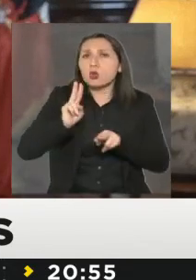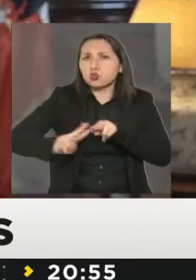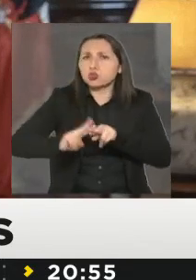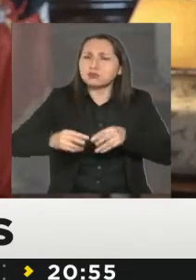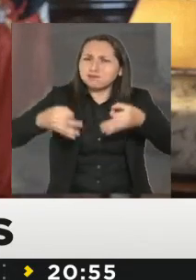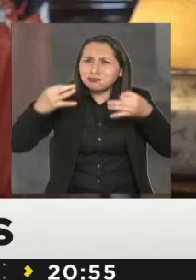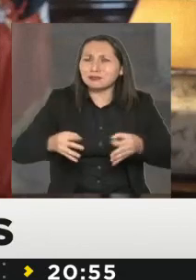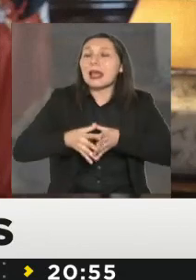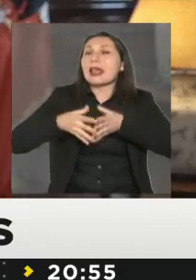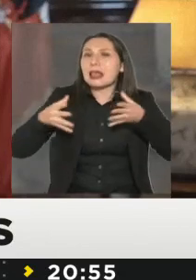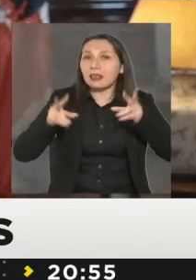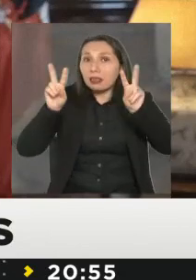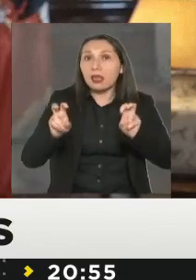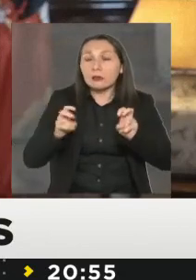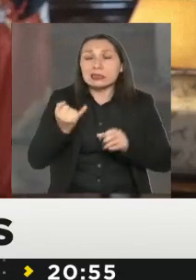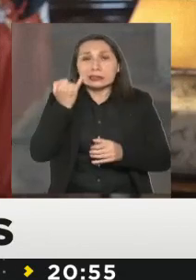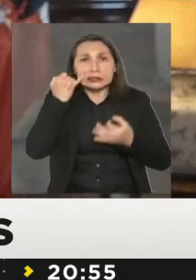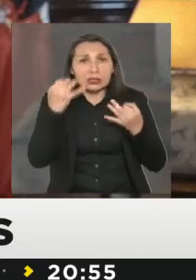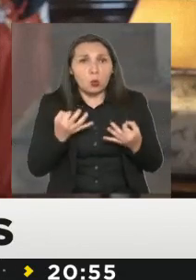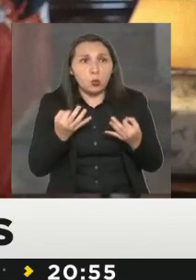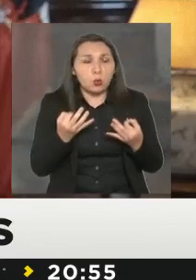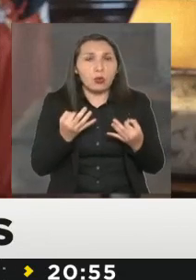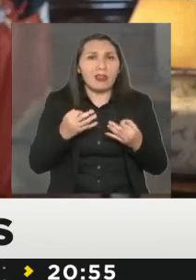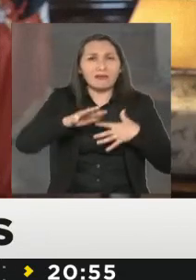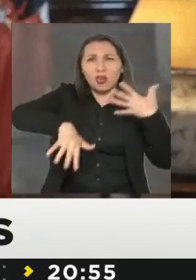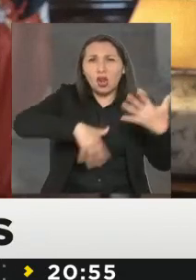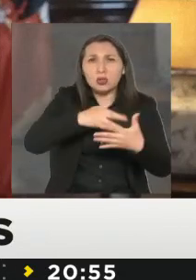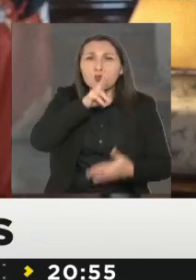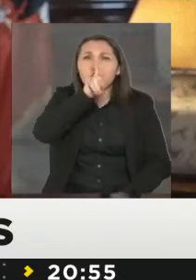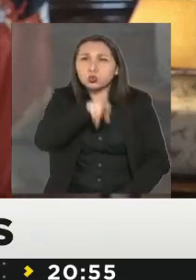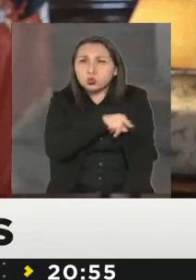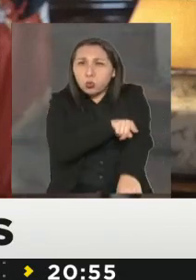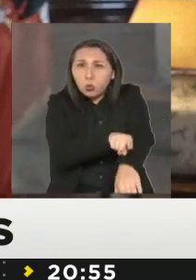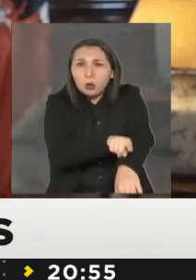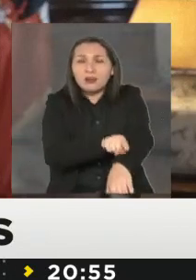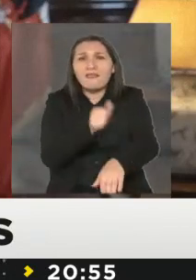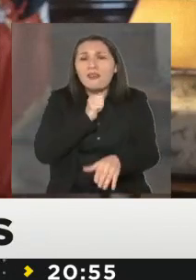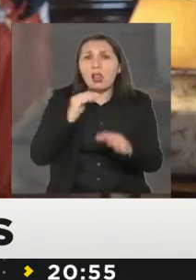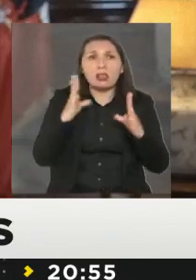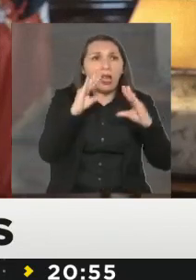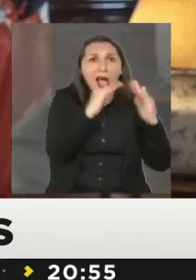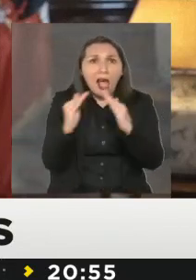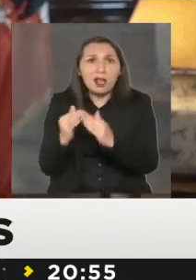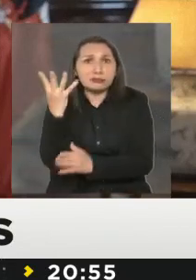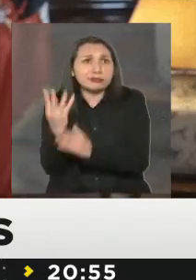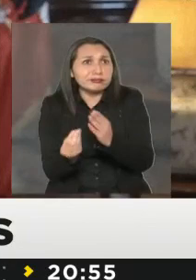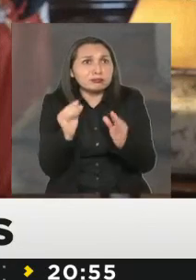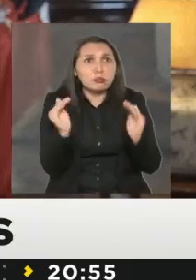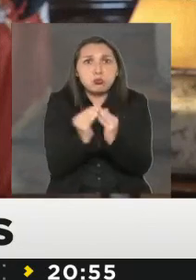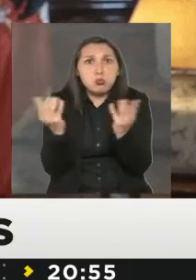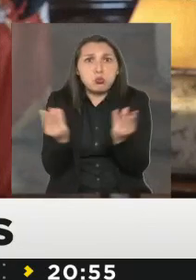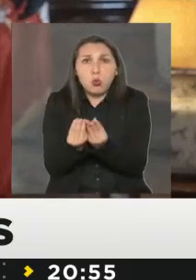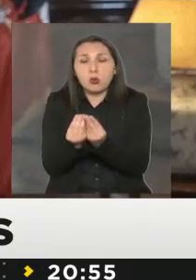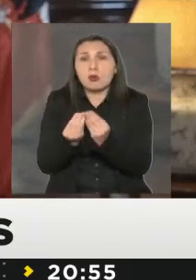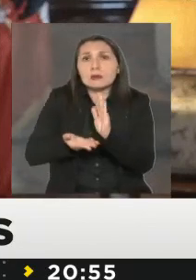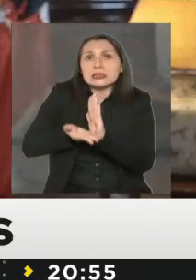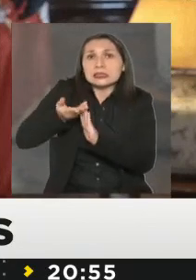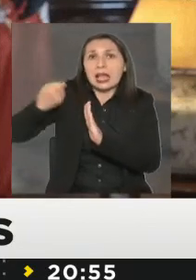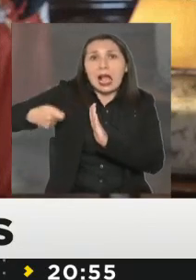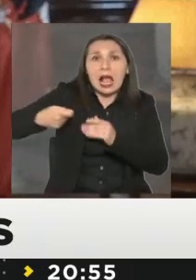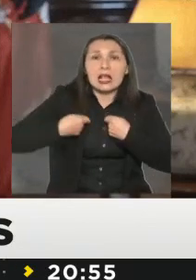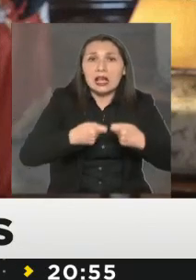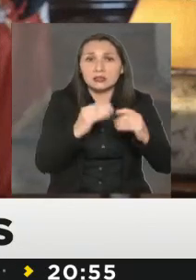contundentes ante la inseguridad la violencia del sur el déficit de vivienda el aumento del costo de la vida